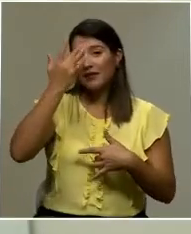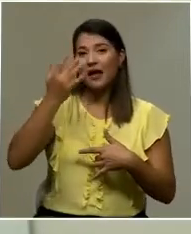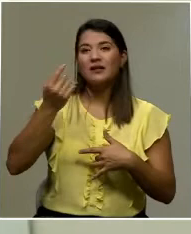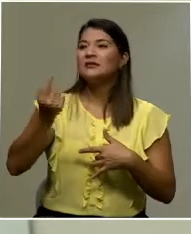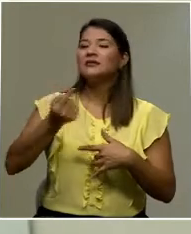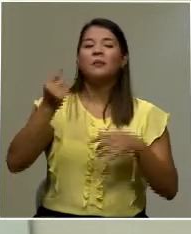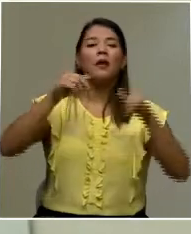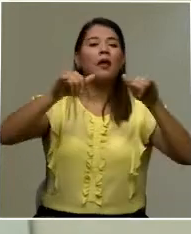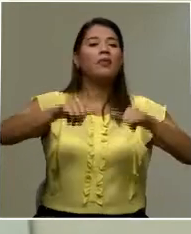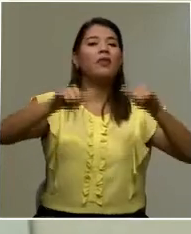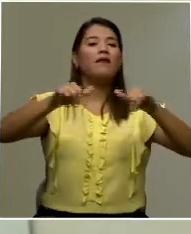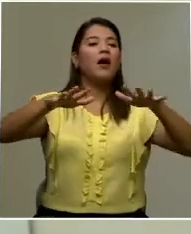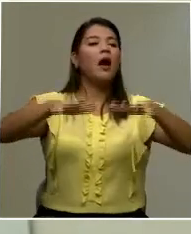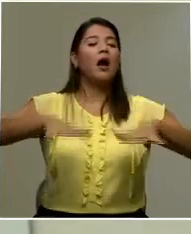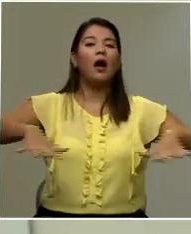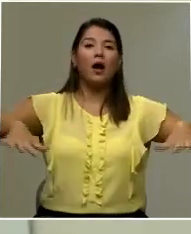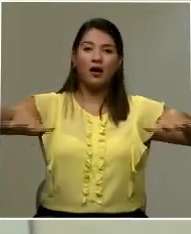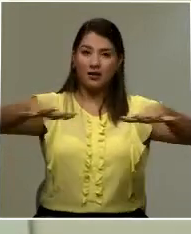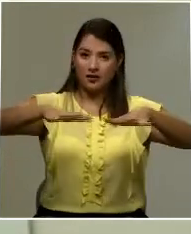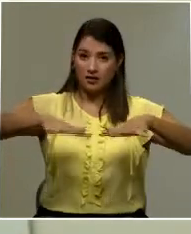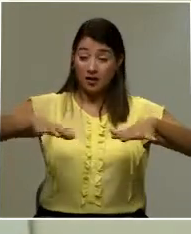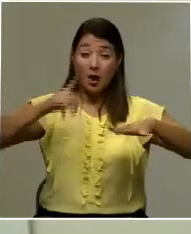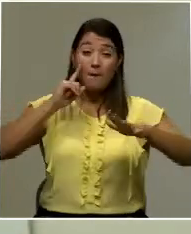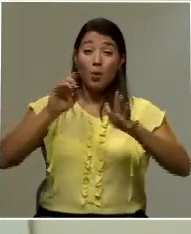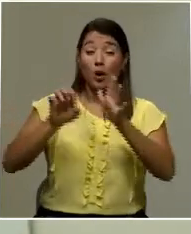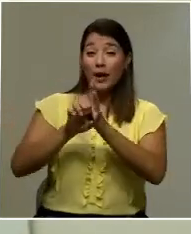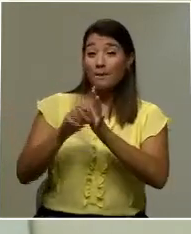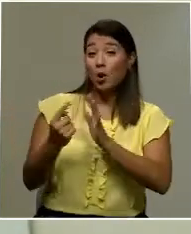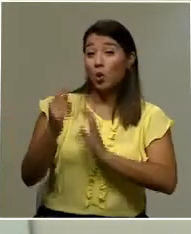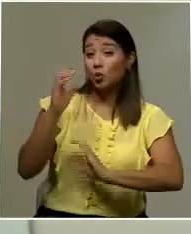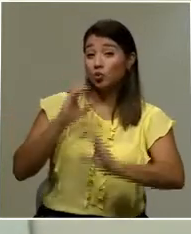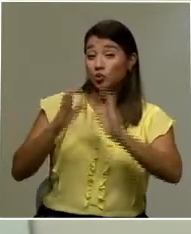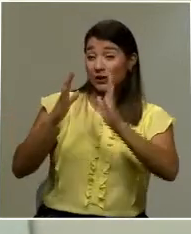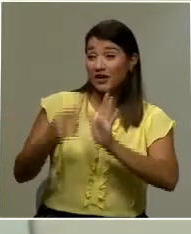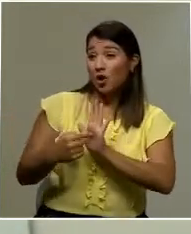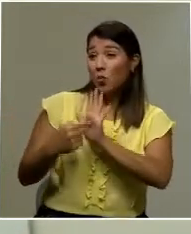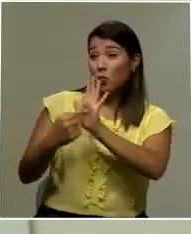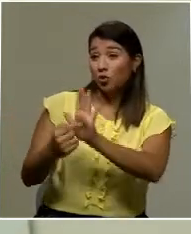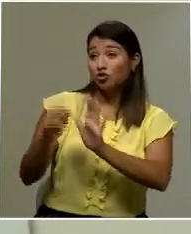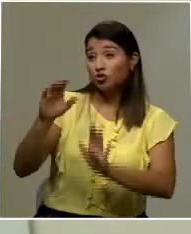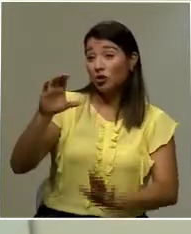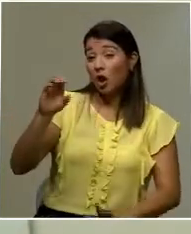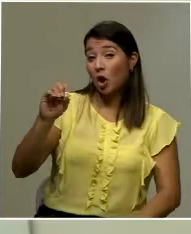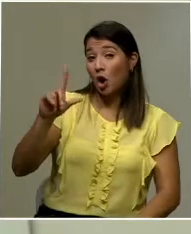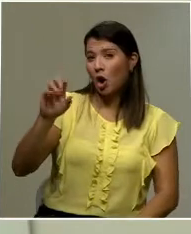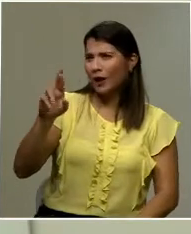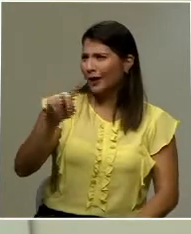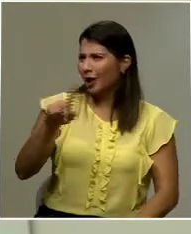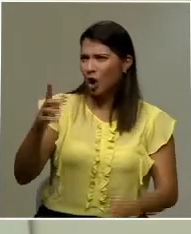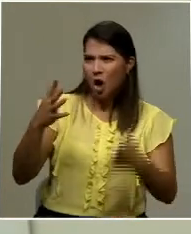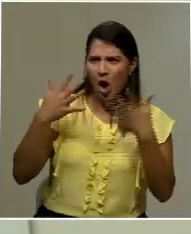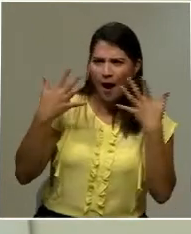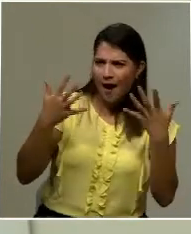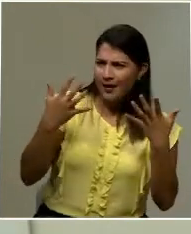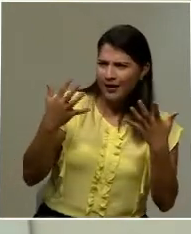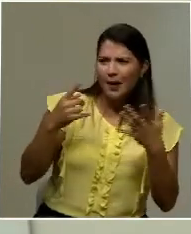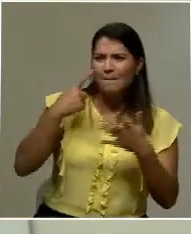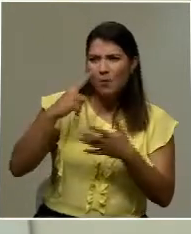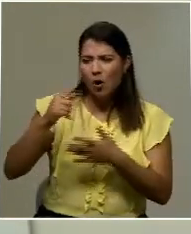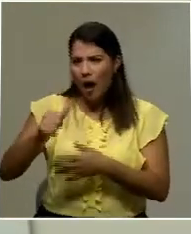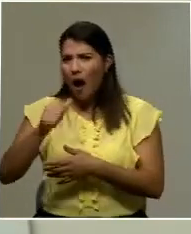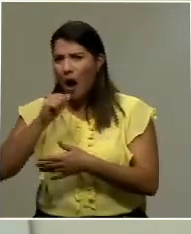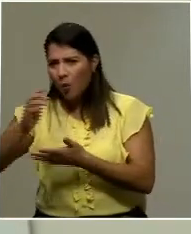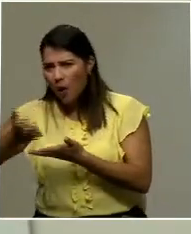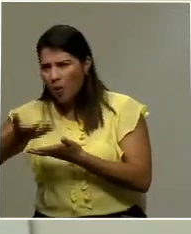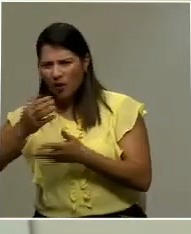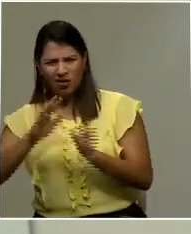¿no? Y, por ejemplo, cuando Jon Snow demuestra que el cólera se transmite por el agua, no le creen y siguen diciendo que va por el aire, ¿no? Aunque va por el